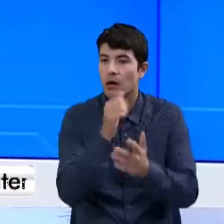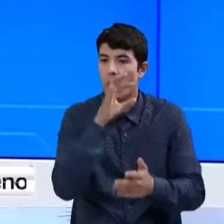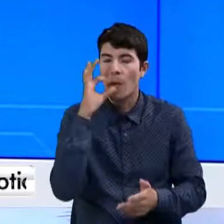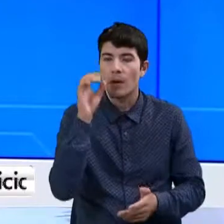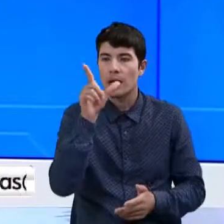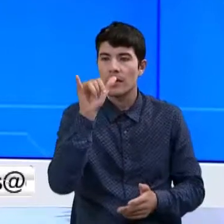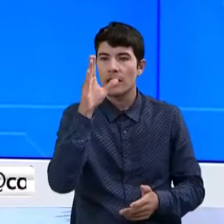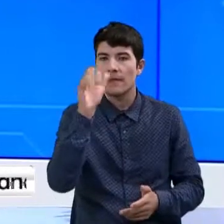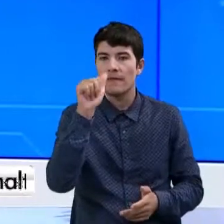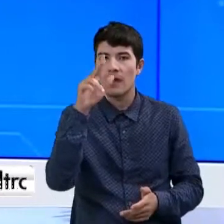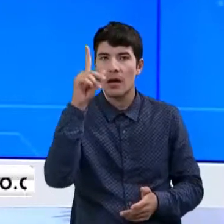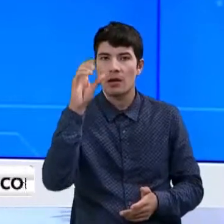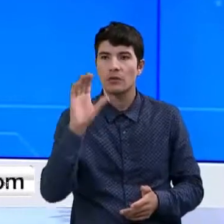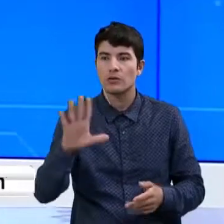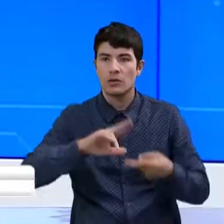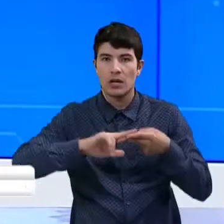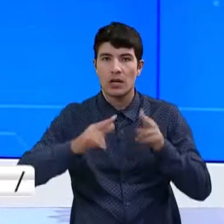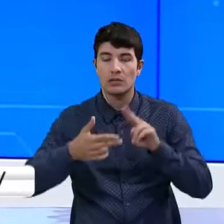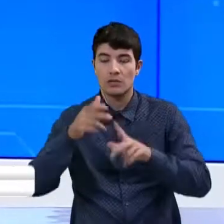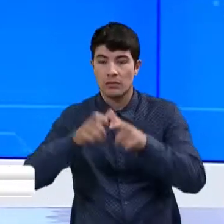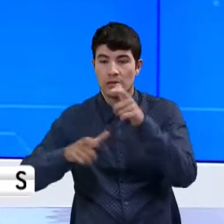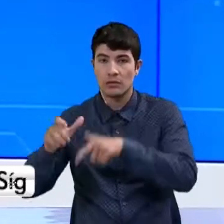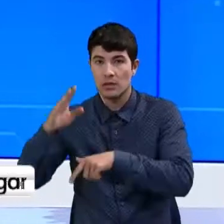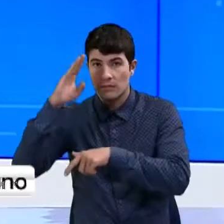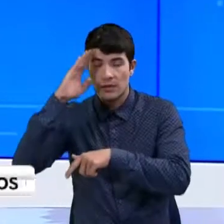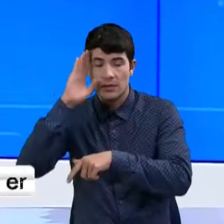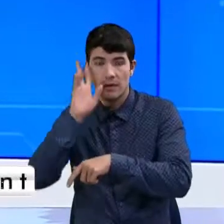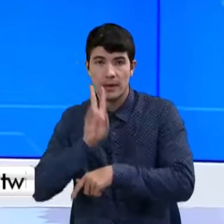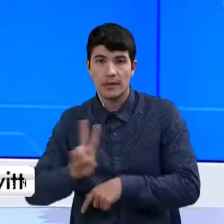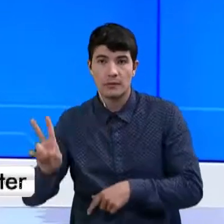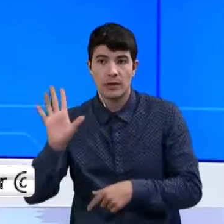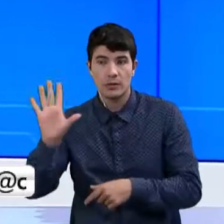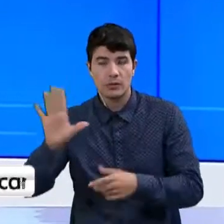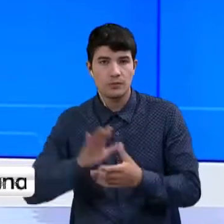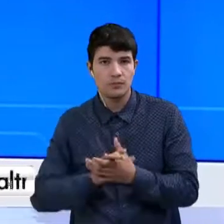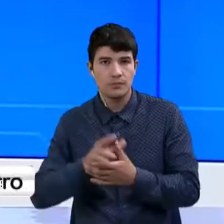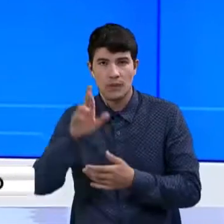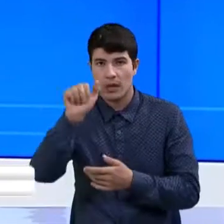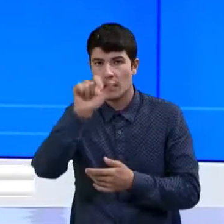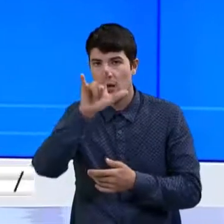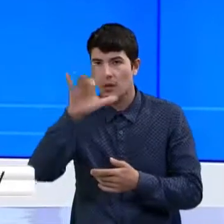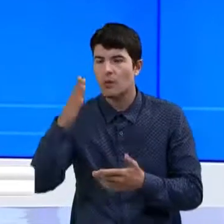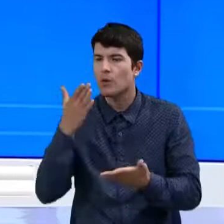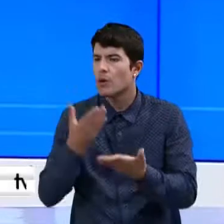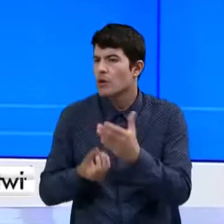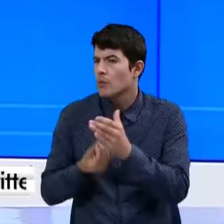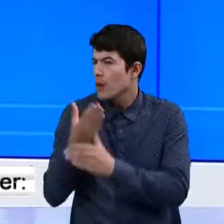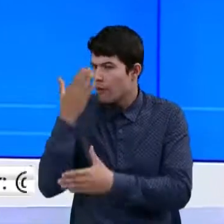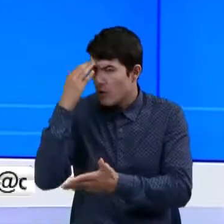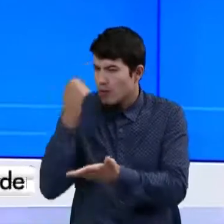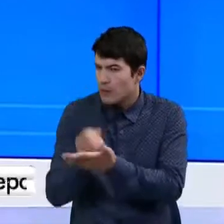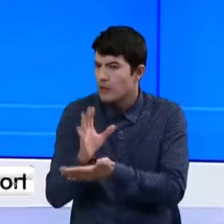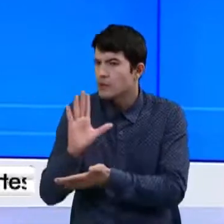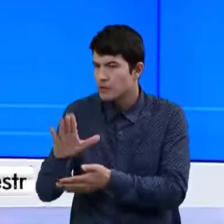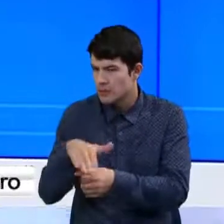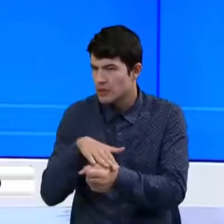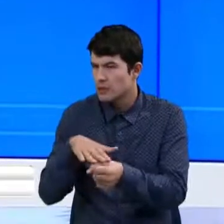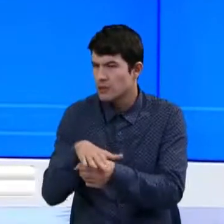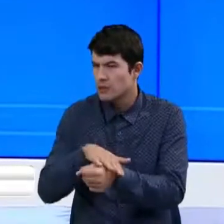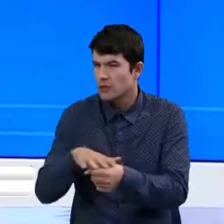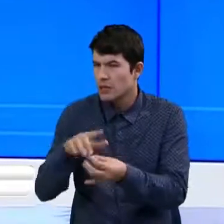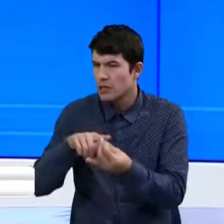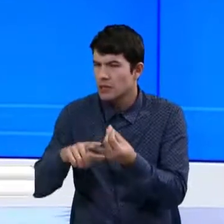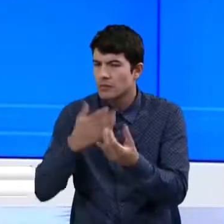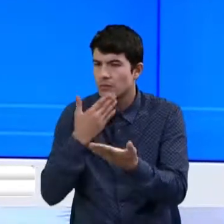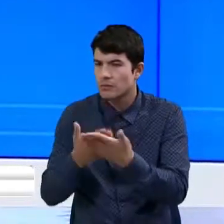hernández donde estaría involucrado personal de la guardia venezolana raúl garzón que nuevos detalles hay sobre precisamente este caso